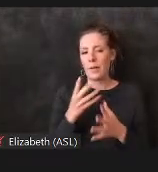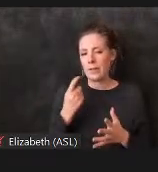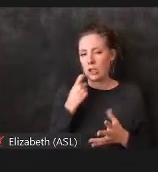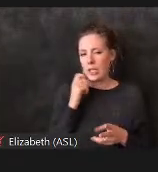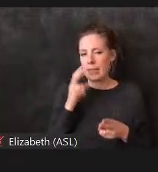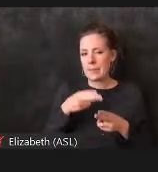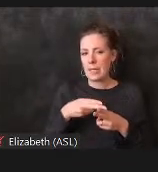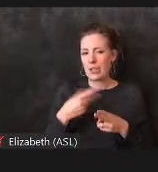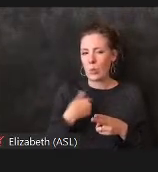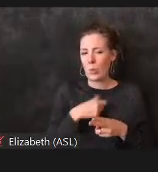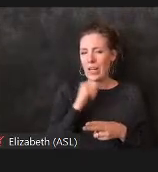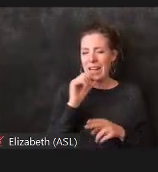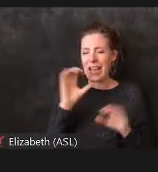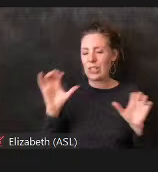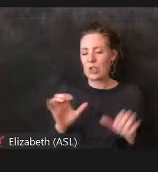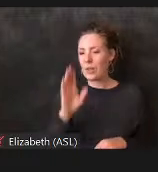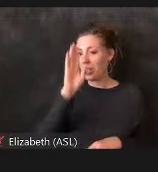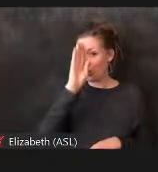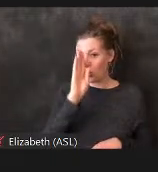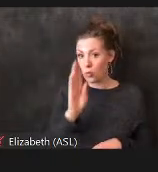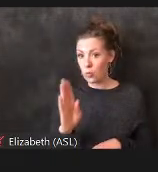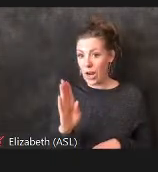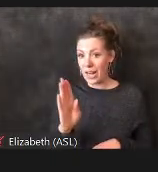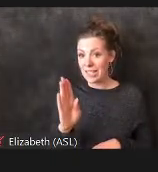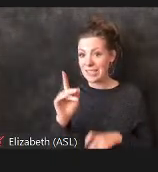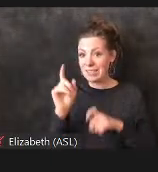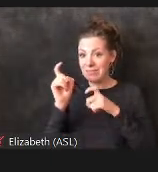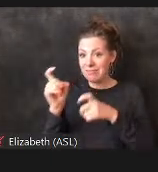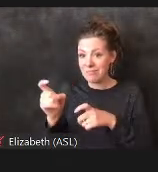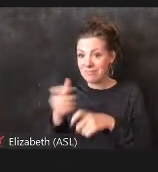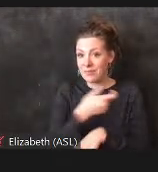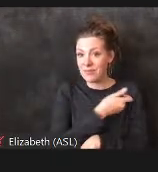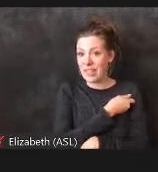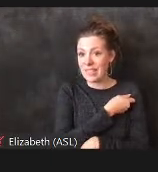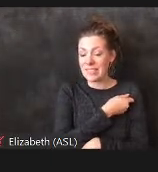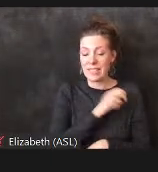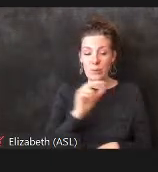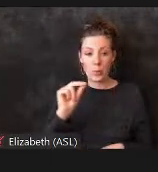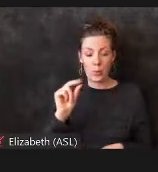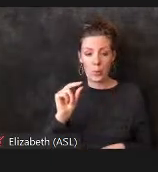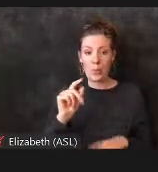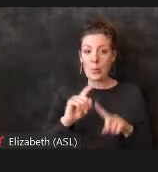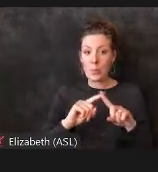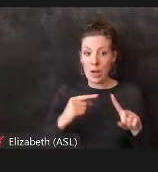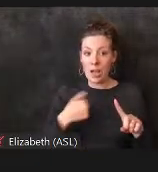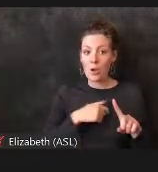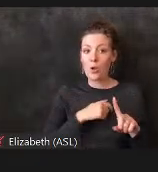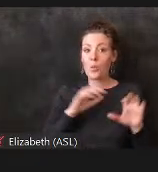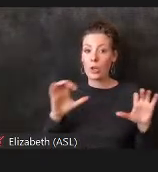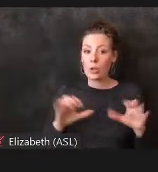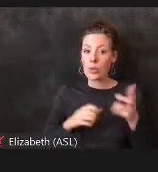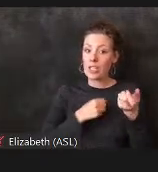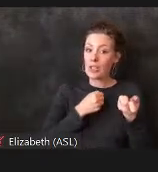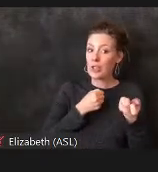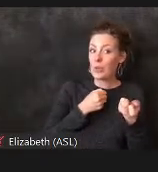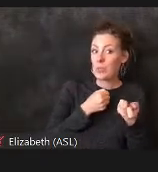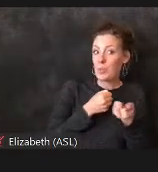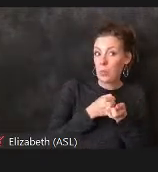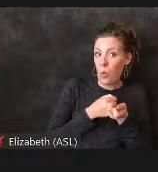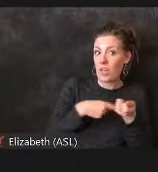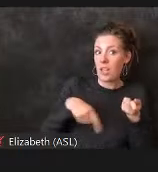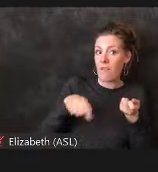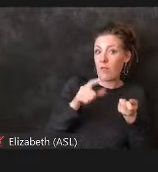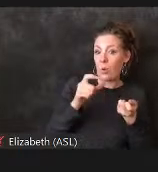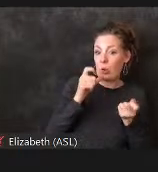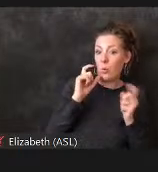not doing direct administration of the vaccinations, but we are doing support of those that are